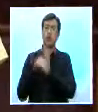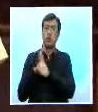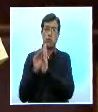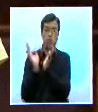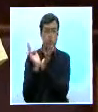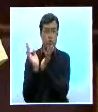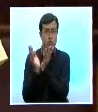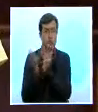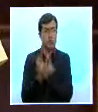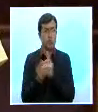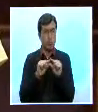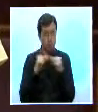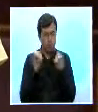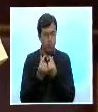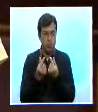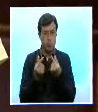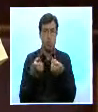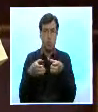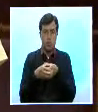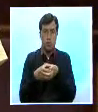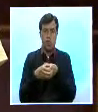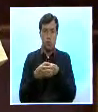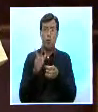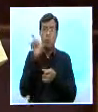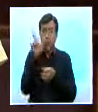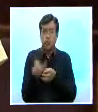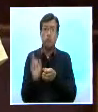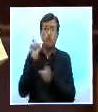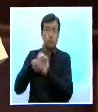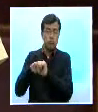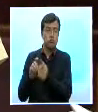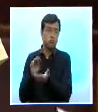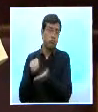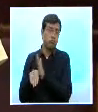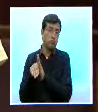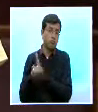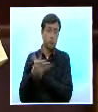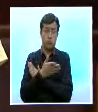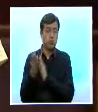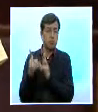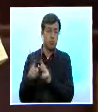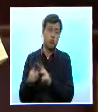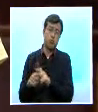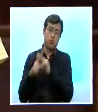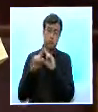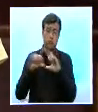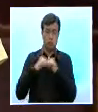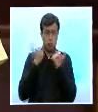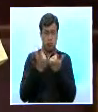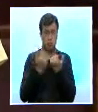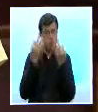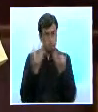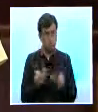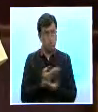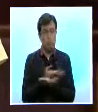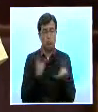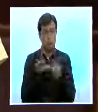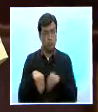a un grupo de clientes de esta entidad que han solicitado que la asamblea como finalmente ocurrió